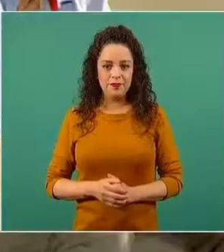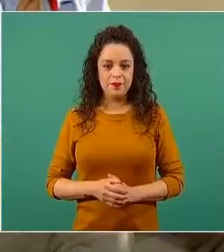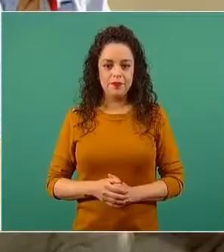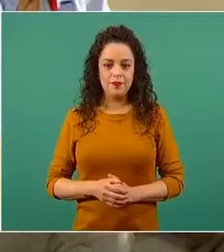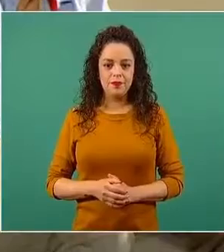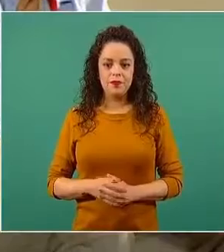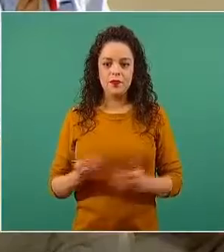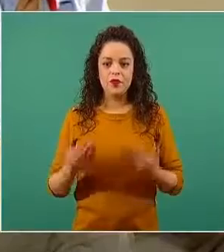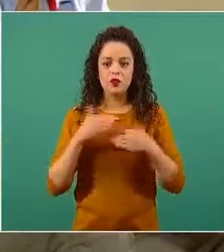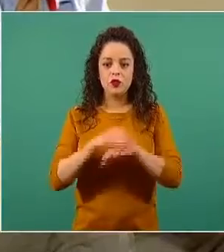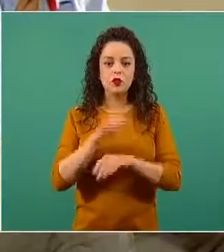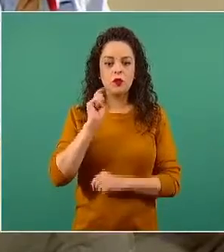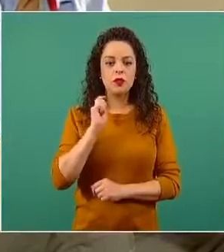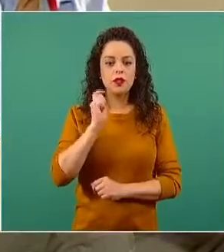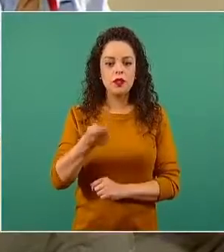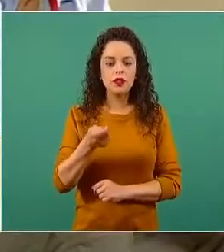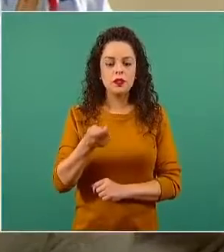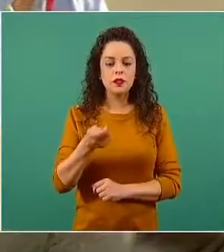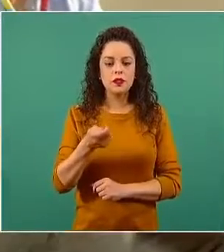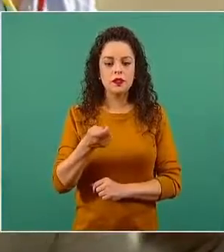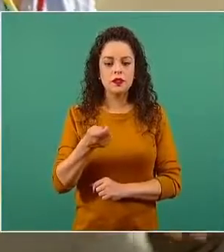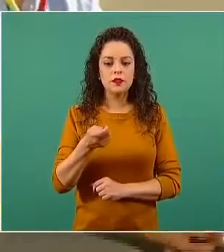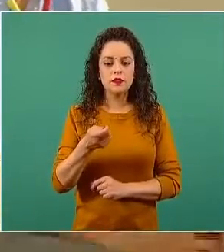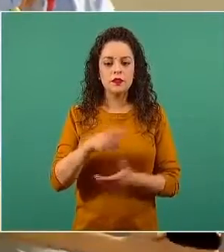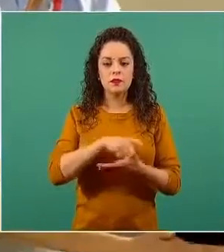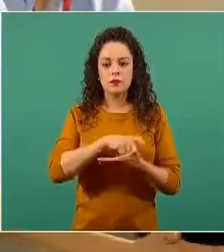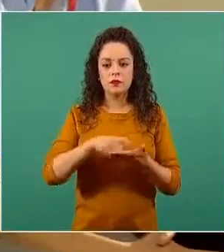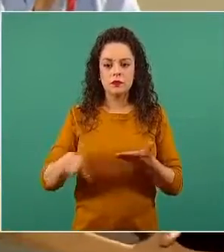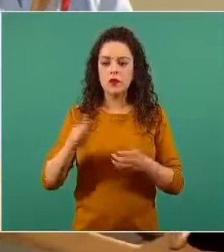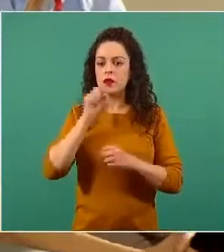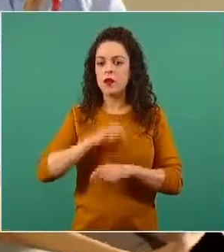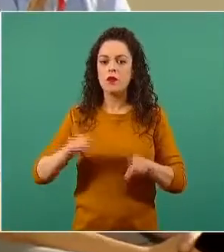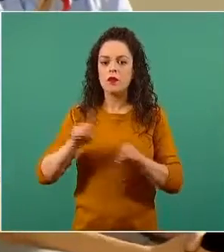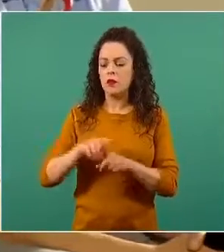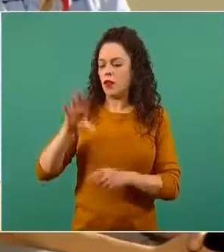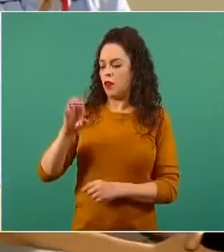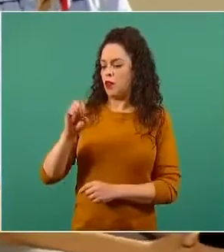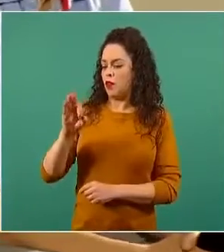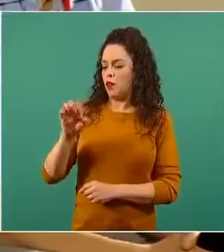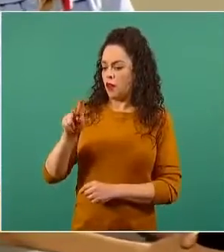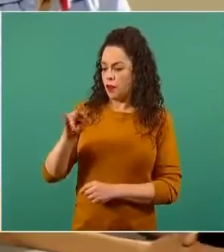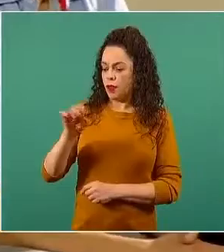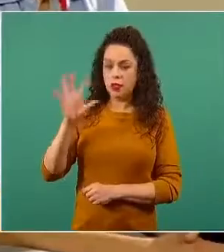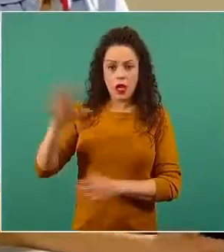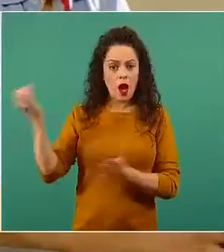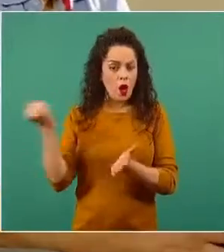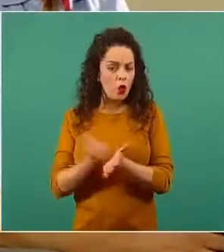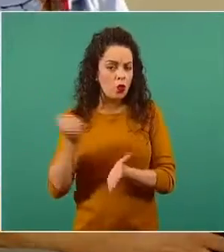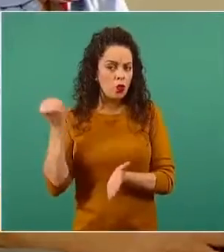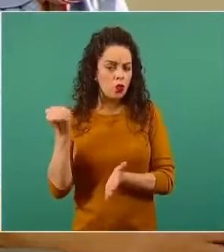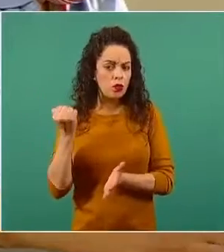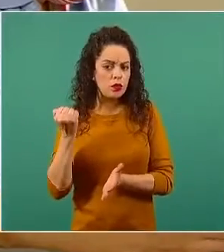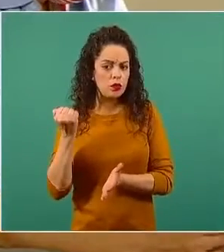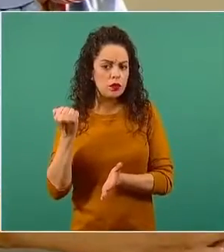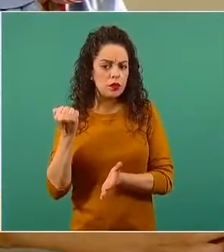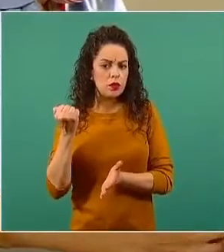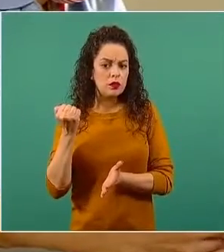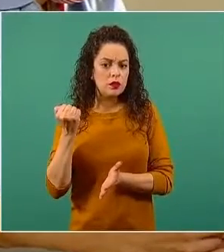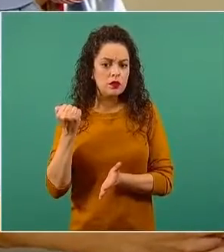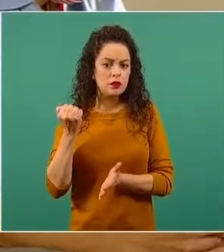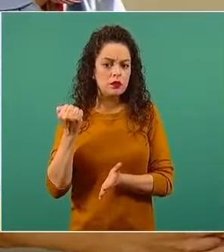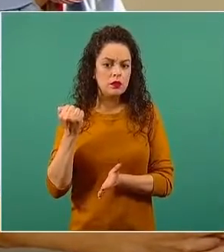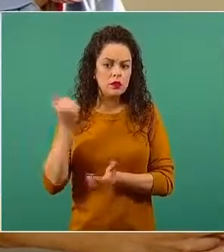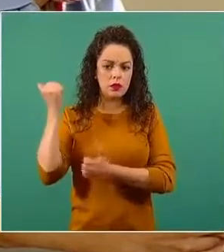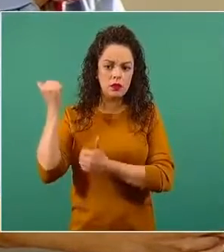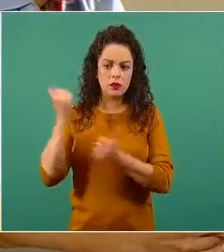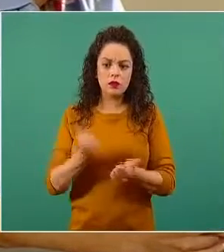precisamente a la adquisición, y que de hecho COFEPRIS ya había autorizado la adquisición